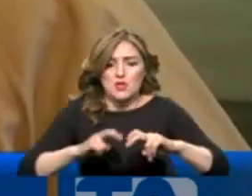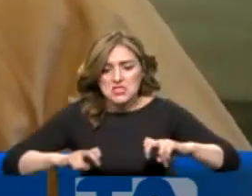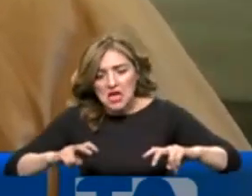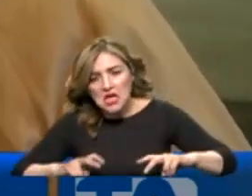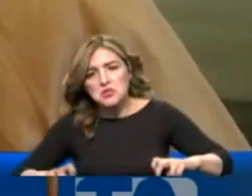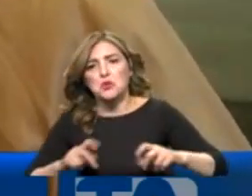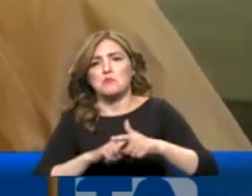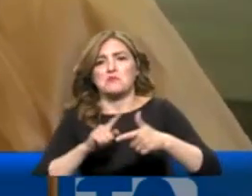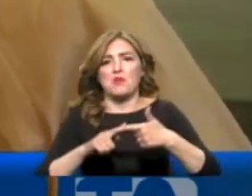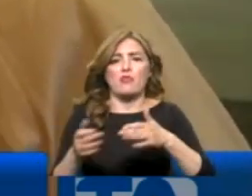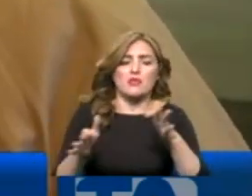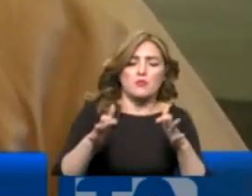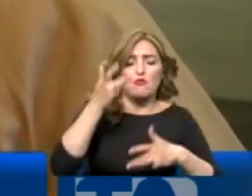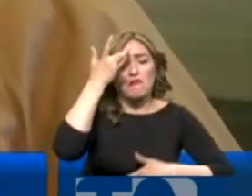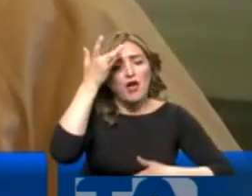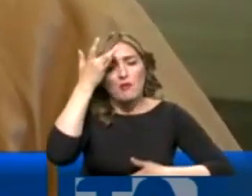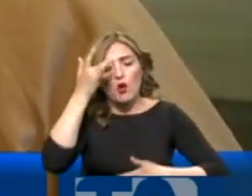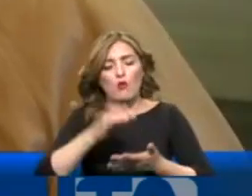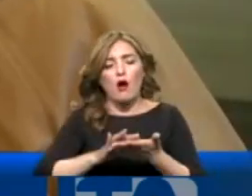investigación, incluso